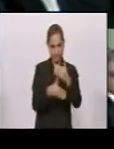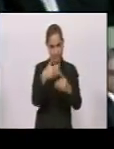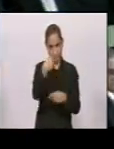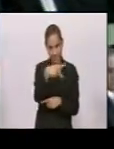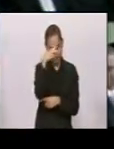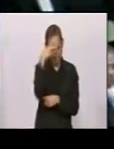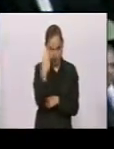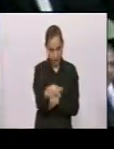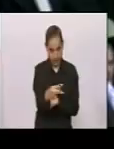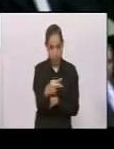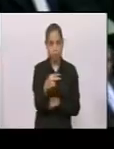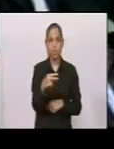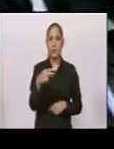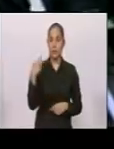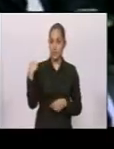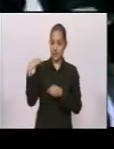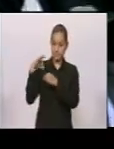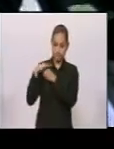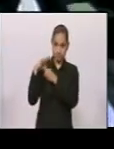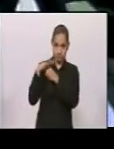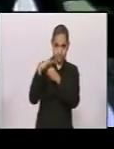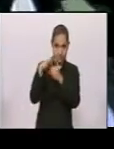El proceso electoral federal